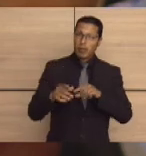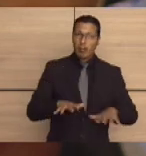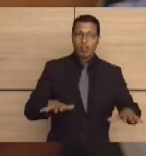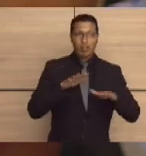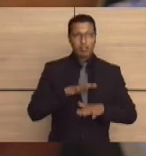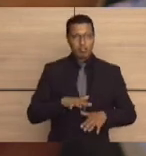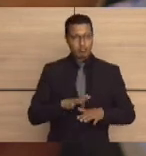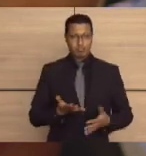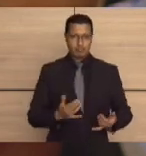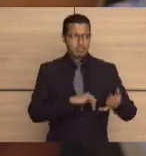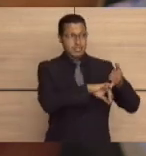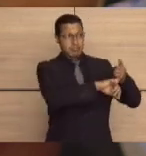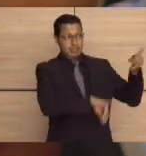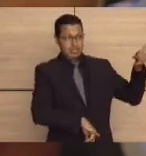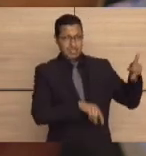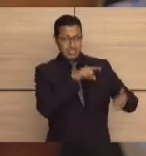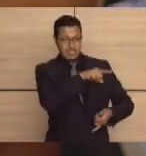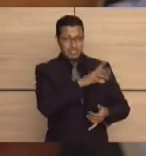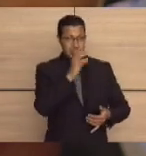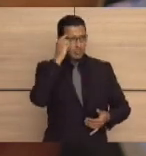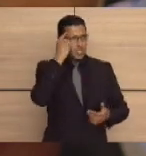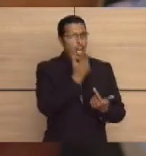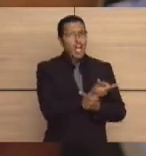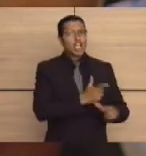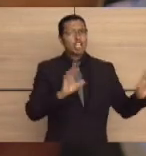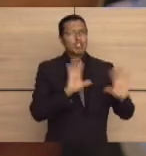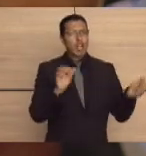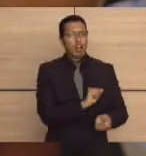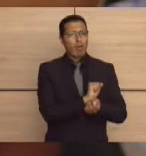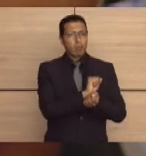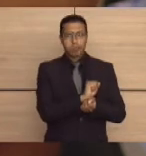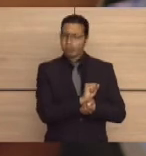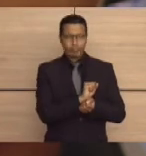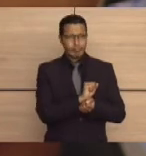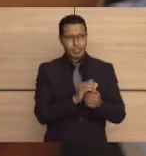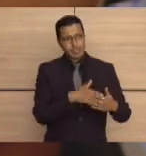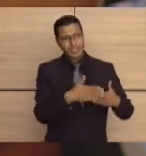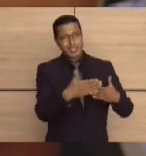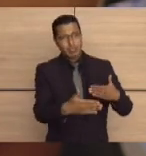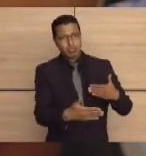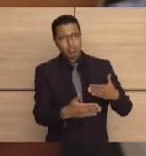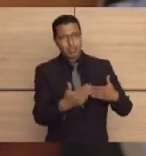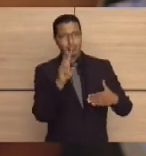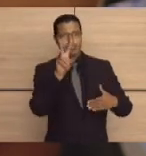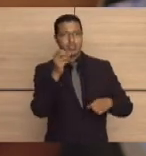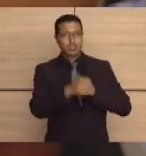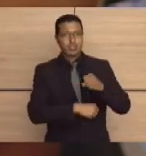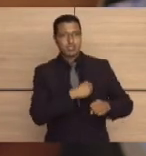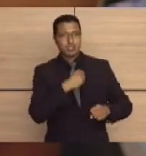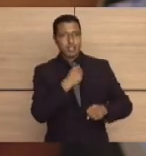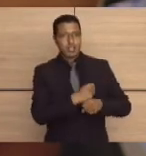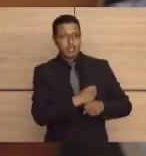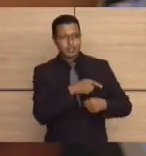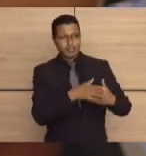la independencia se declaró la libertad de los esclavos. Tuvieron que pasar 2 décadas para que eso